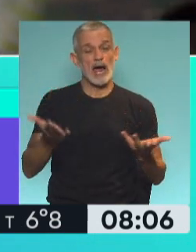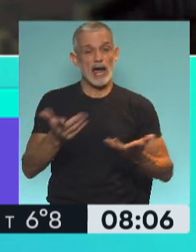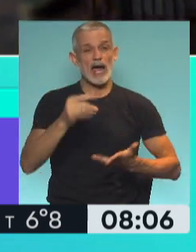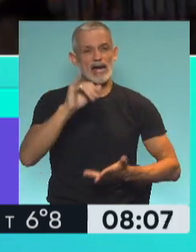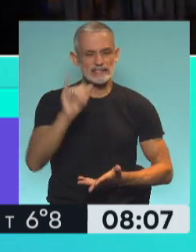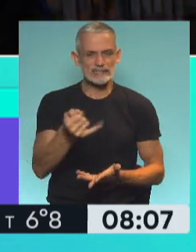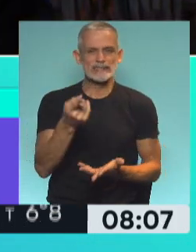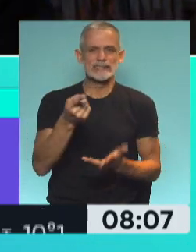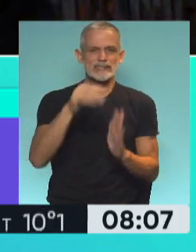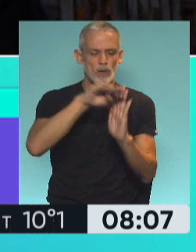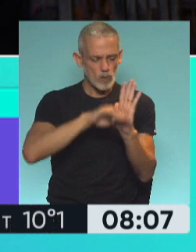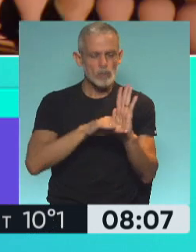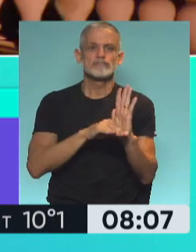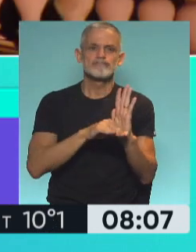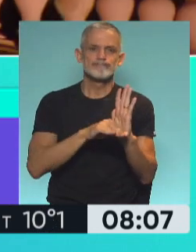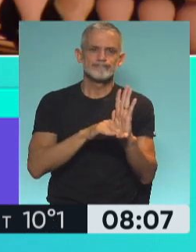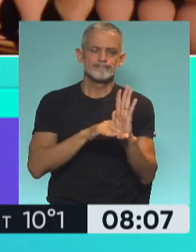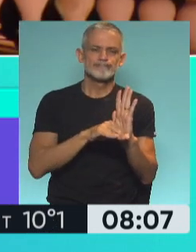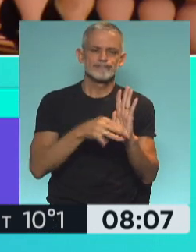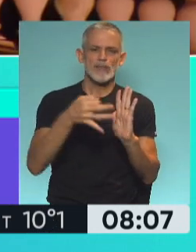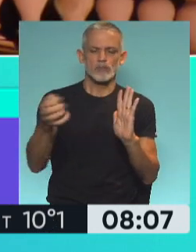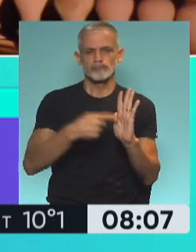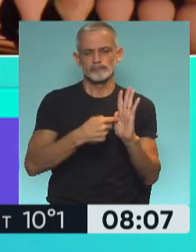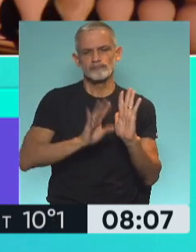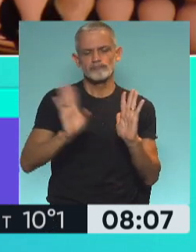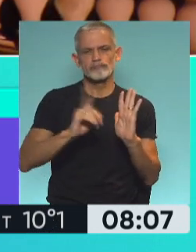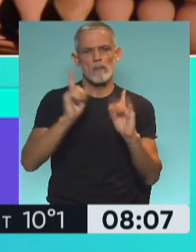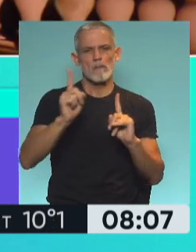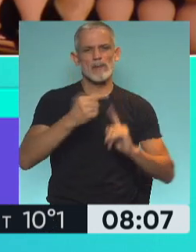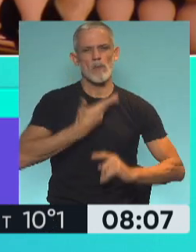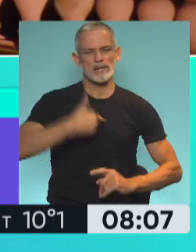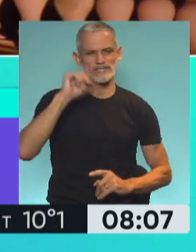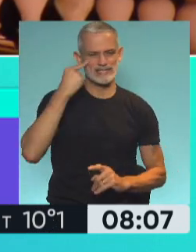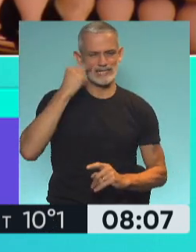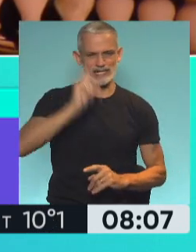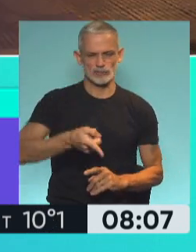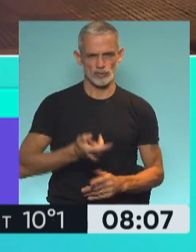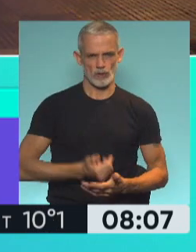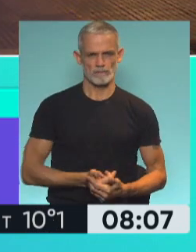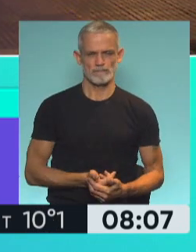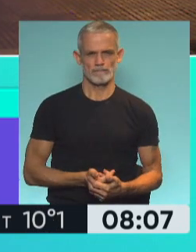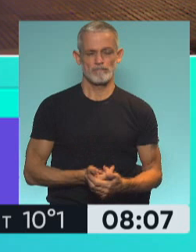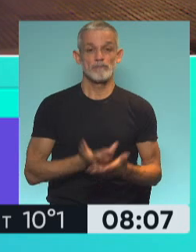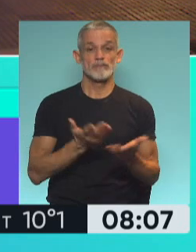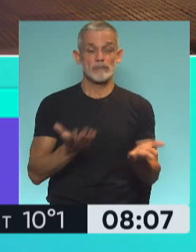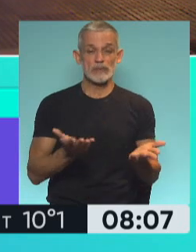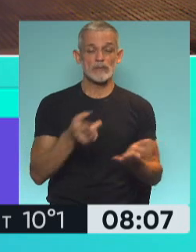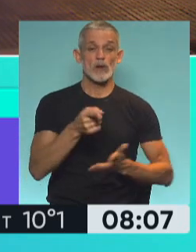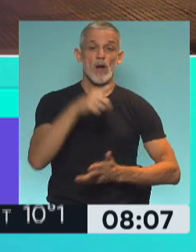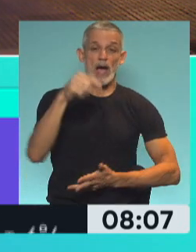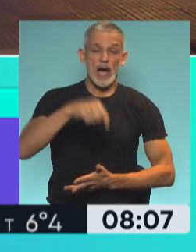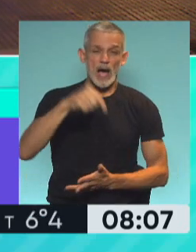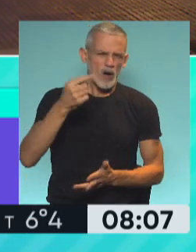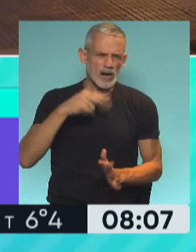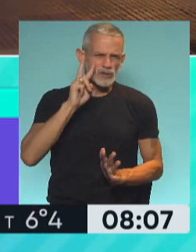se plegaran a las medidas implementadas por el presidente de la Nación. Pero ahora yo